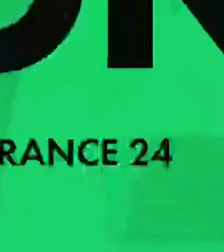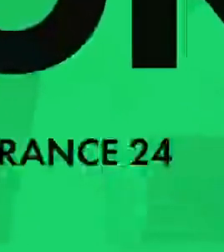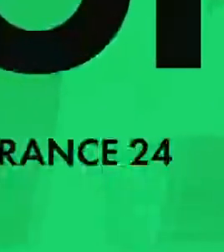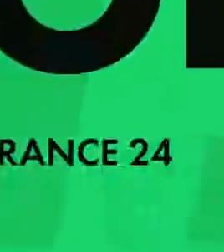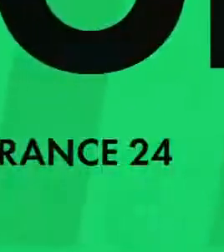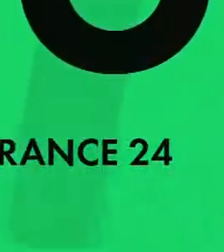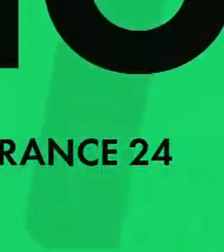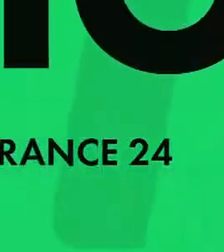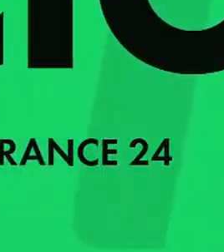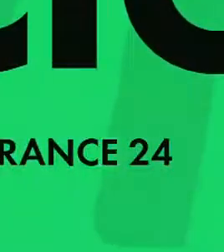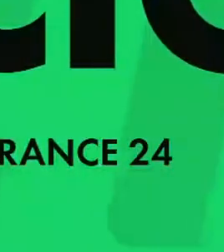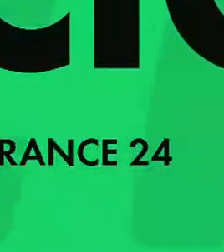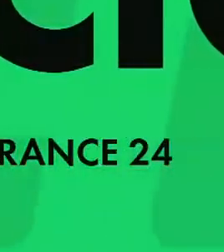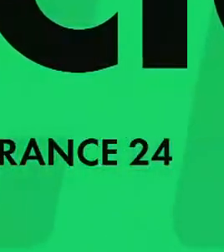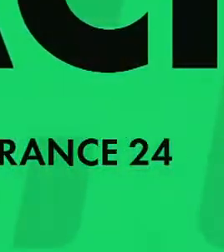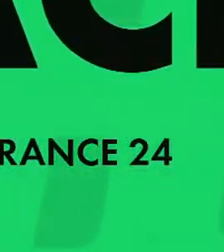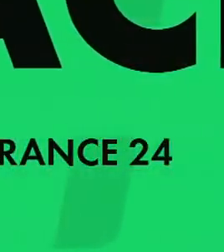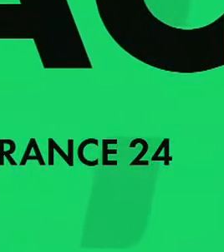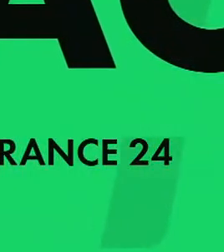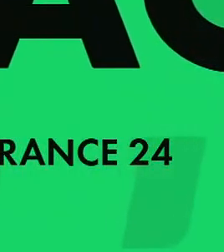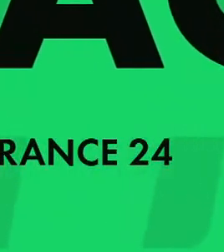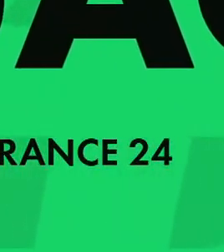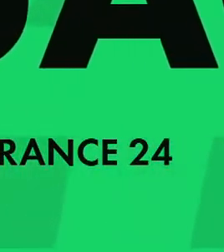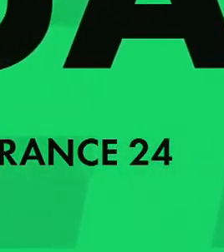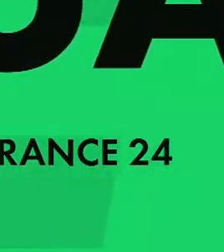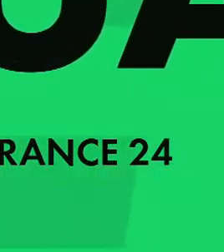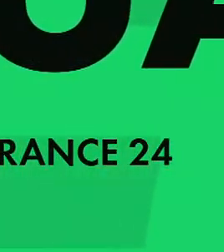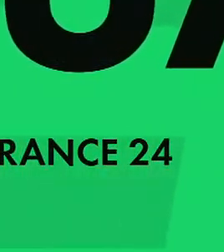A continuación, France 24.